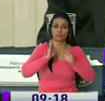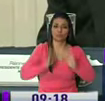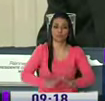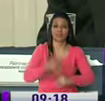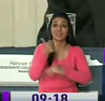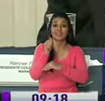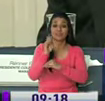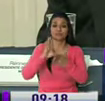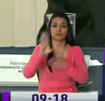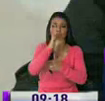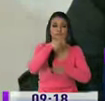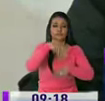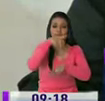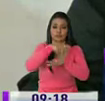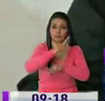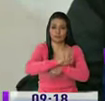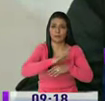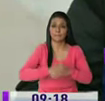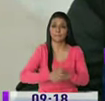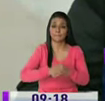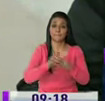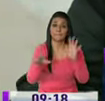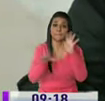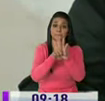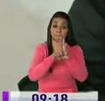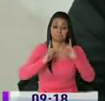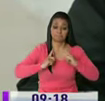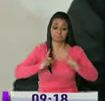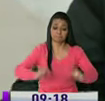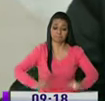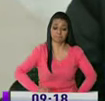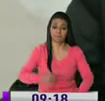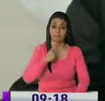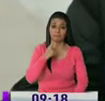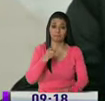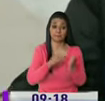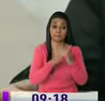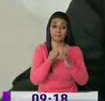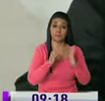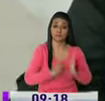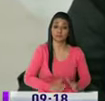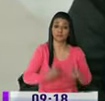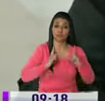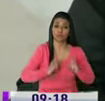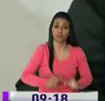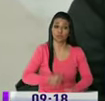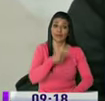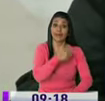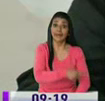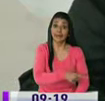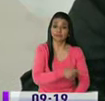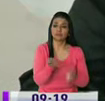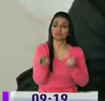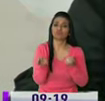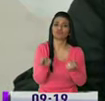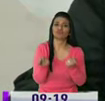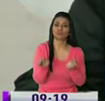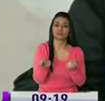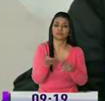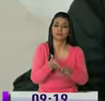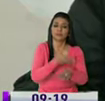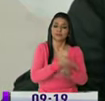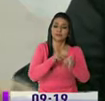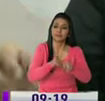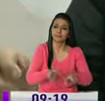colegios profesionales. Este Código Orgánico de Salud establece que el Ministerio de Salud se convierte en el órgano rector a través de una investigación